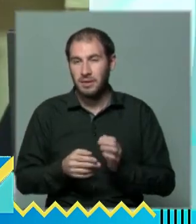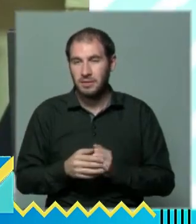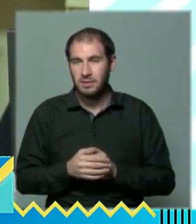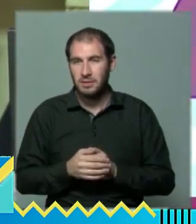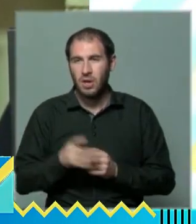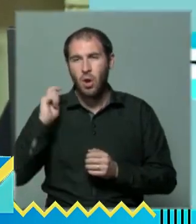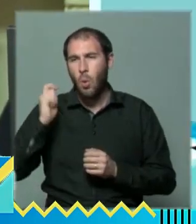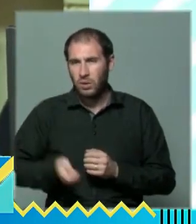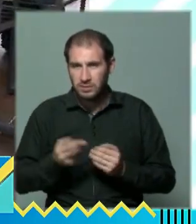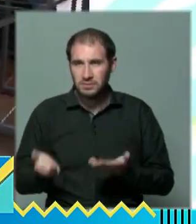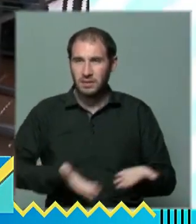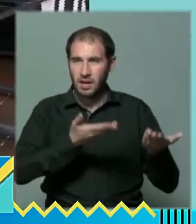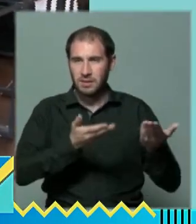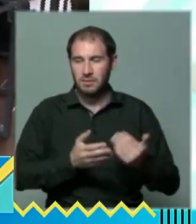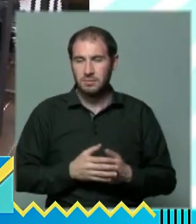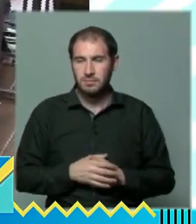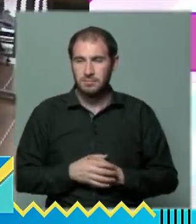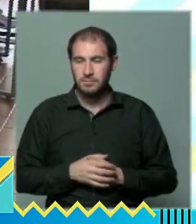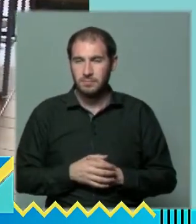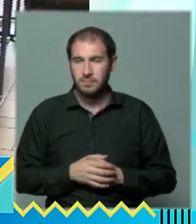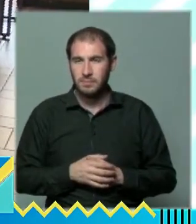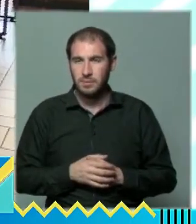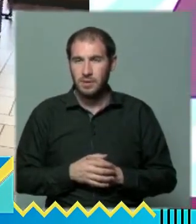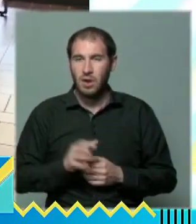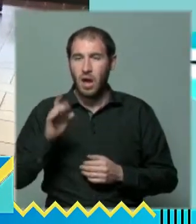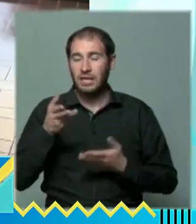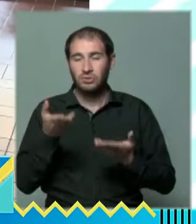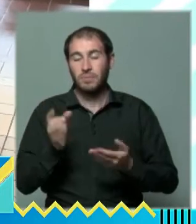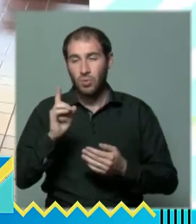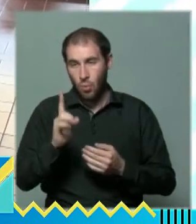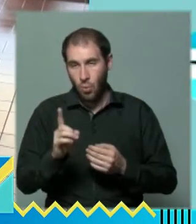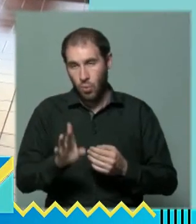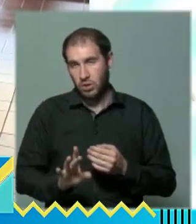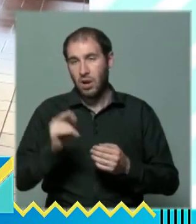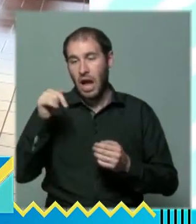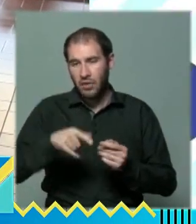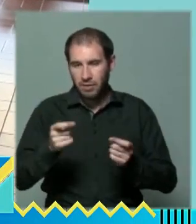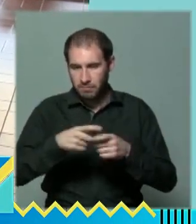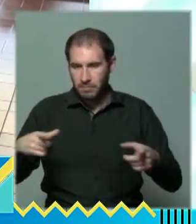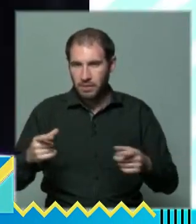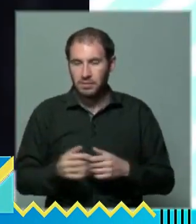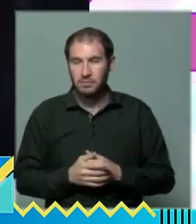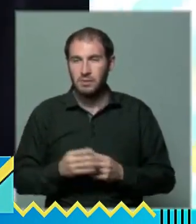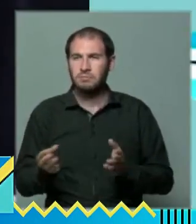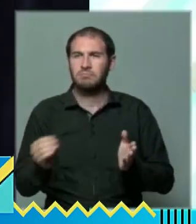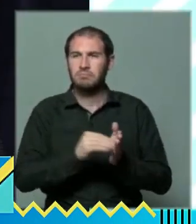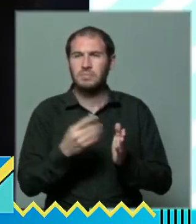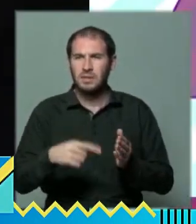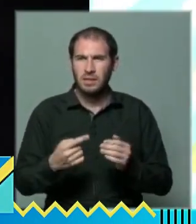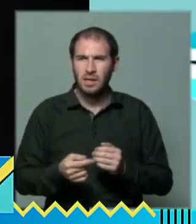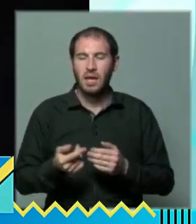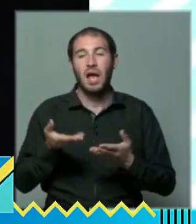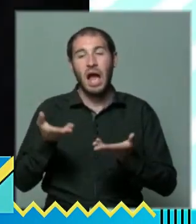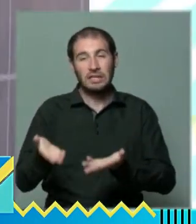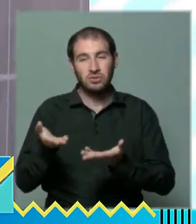sea judicializable, tiene solo un asesoramiento. Hoy se amplía y lo que se estaría incorporando es un